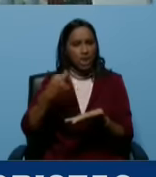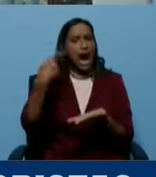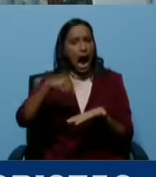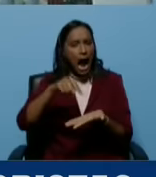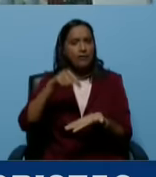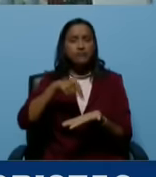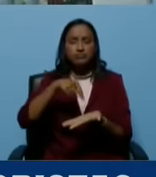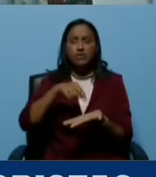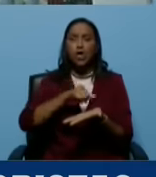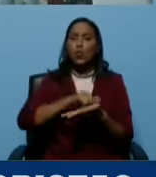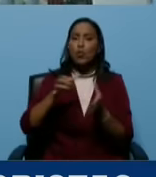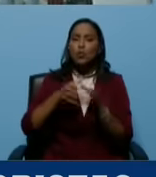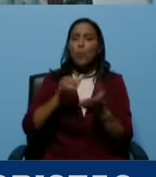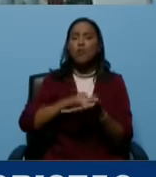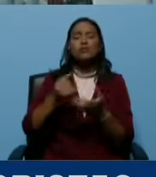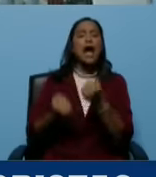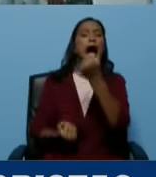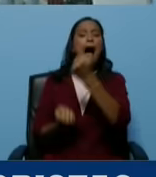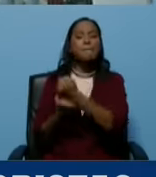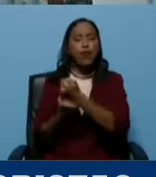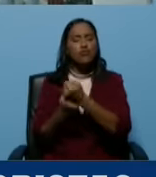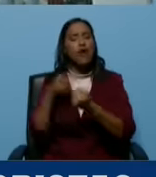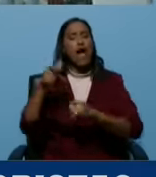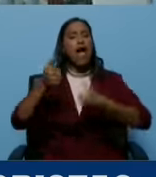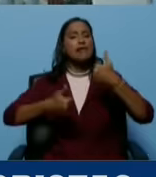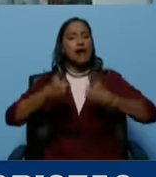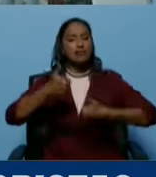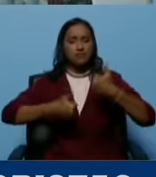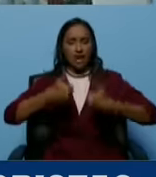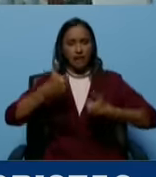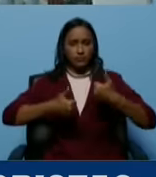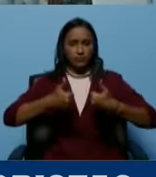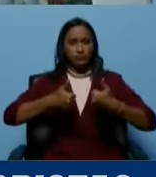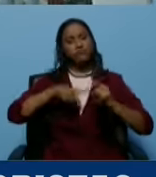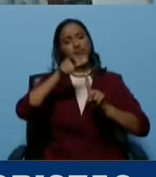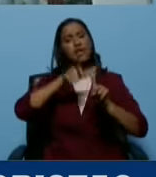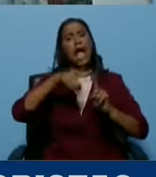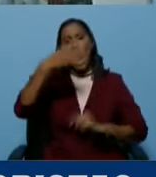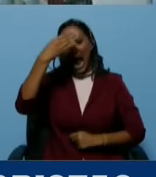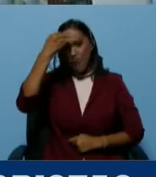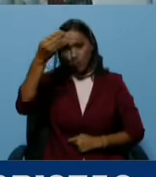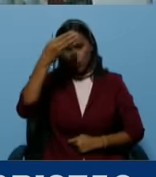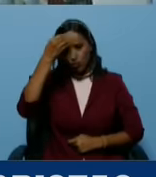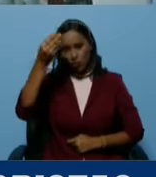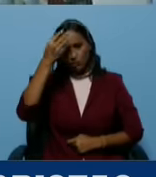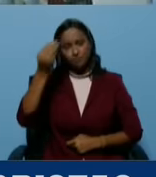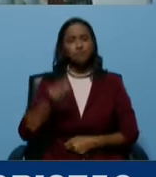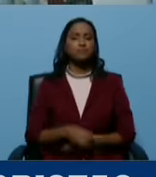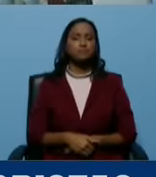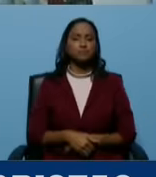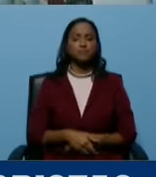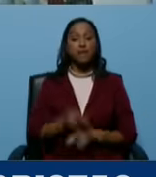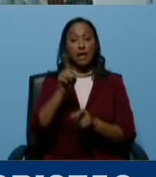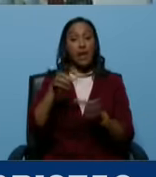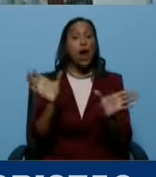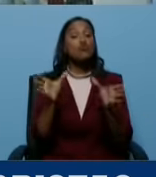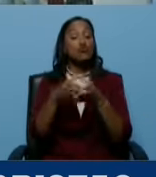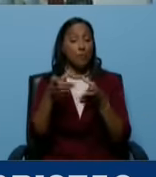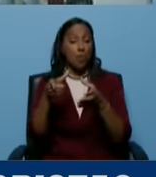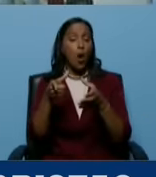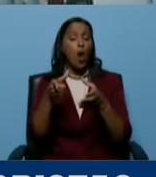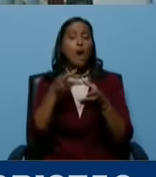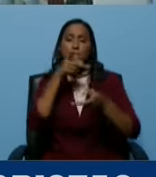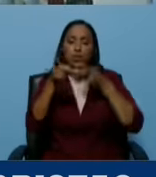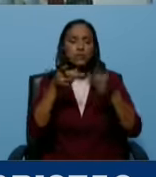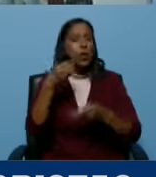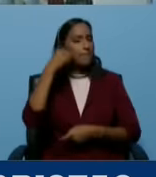de apoyo a la candidatura de este neonazi Edmundo González y del equipo de María Corina. Todo eso